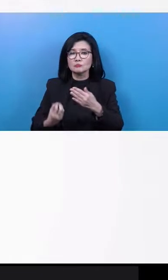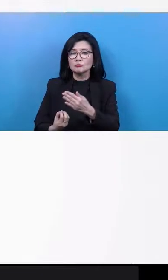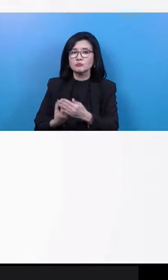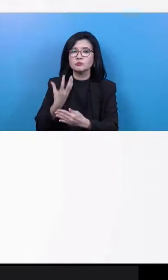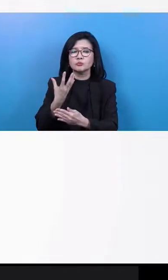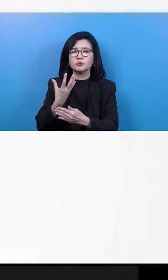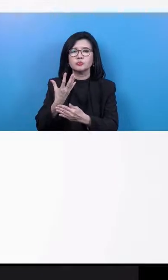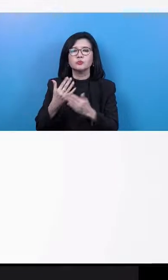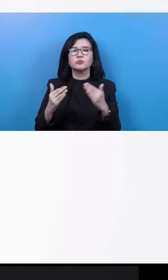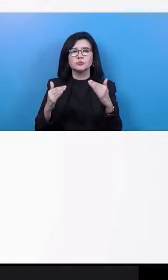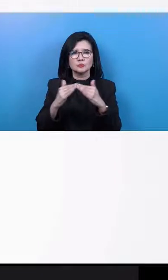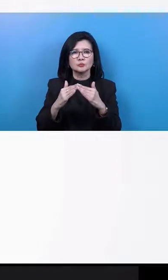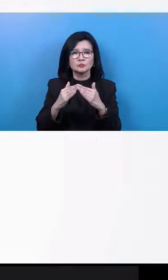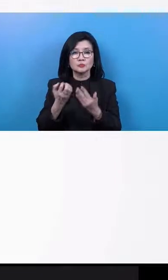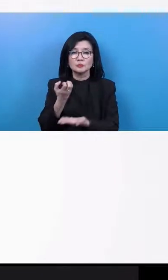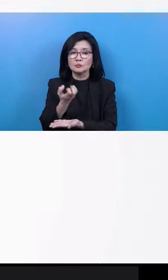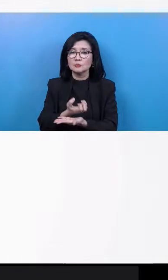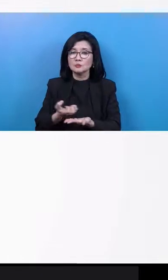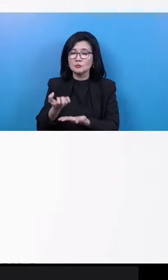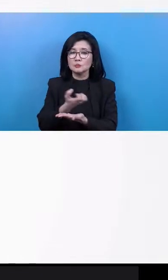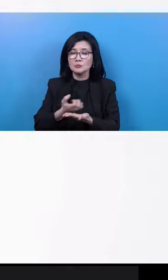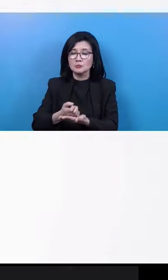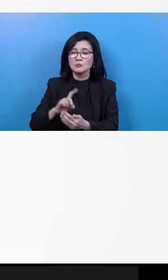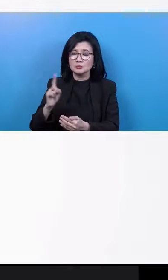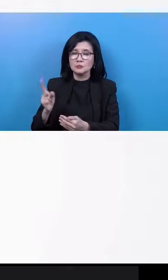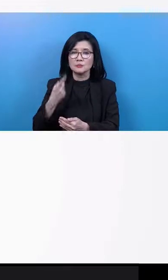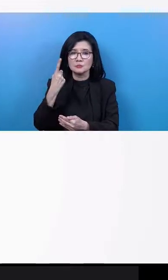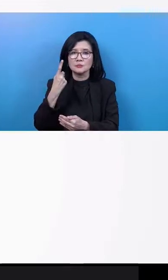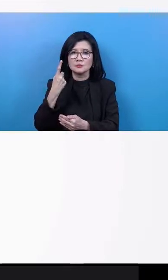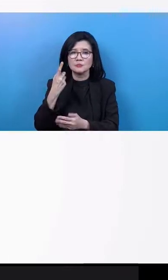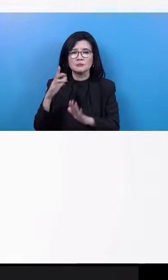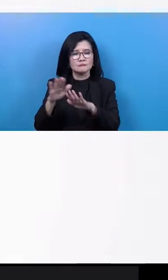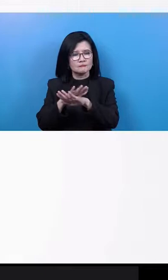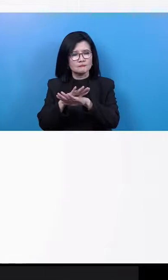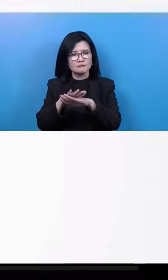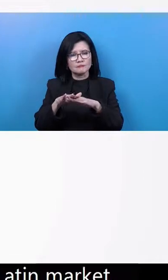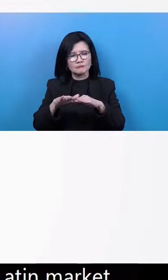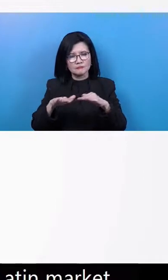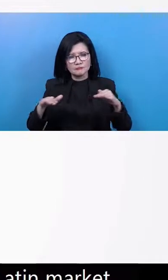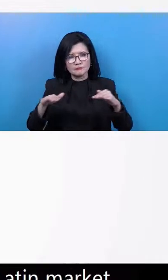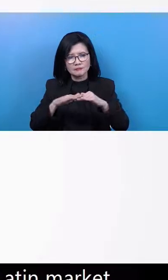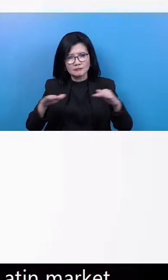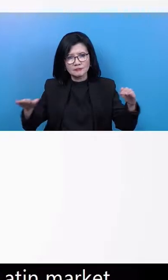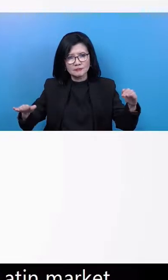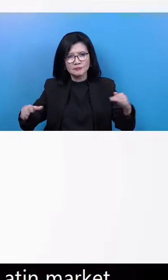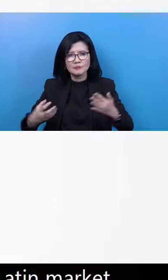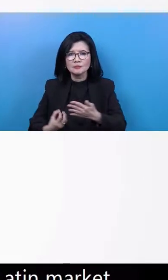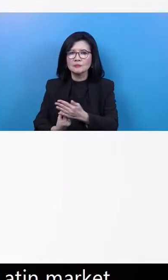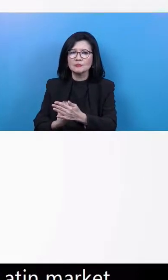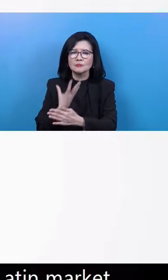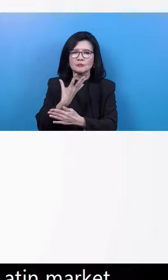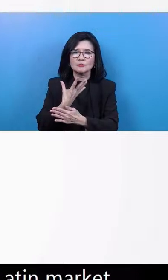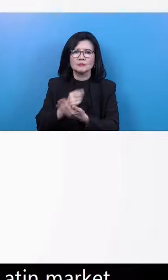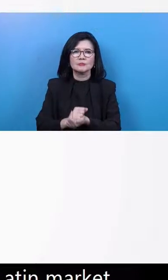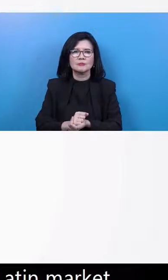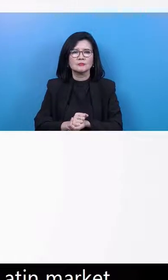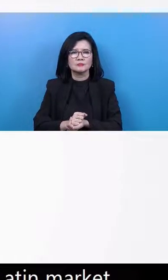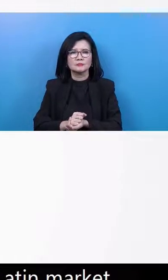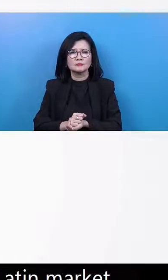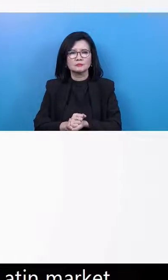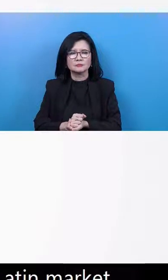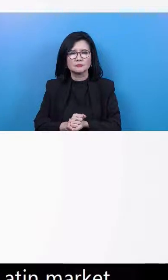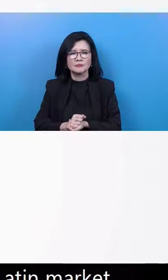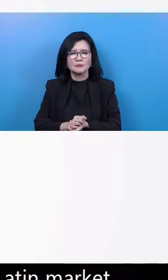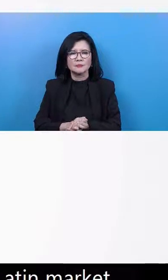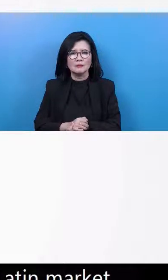crecimiento. En ese contexto se nos presenta la crisis del año 2020. Es la crisis más